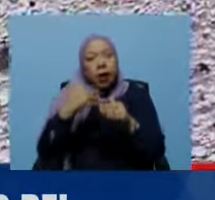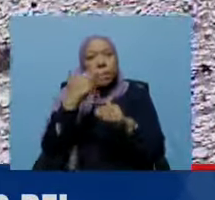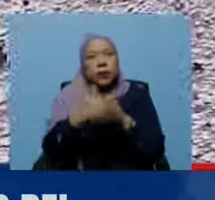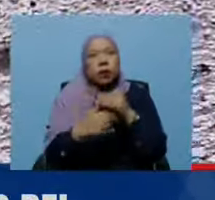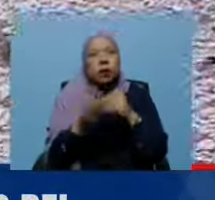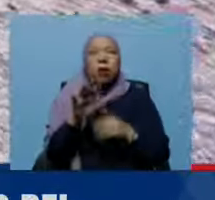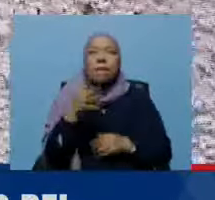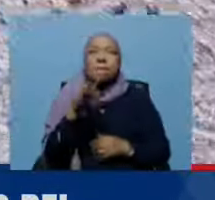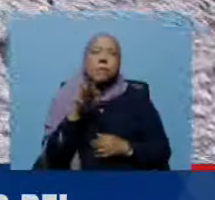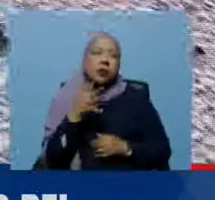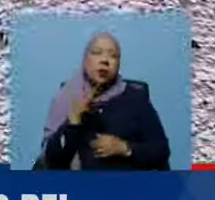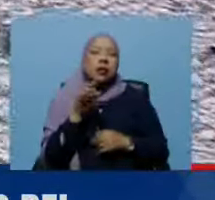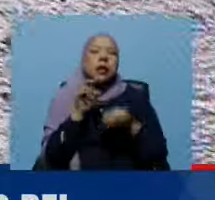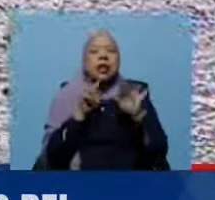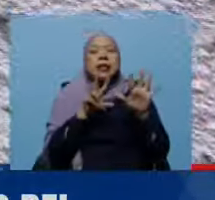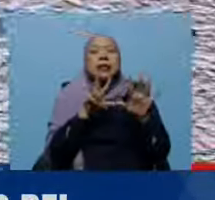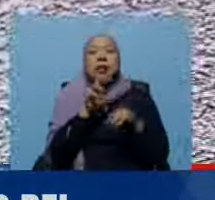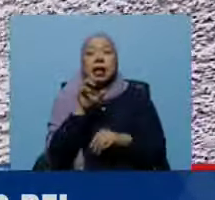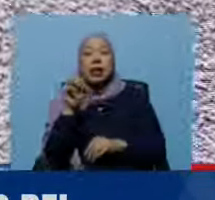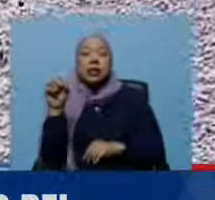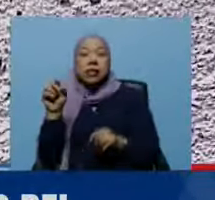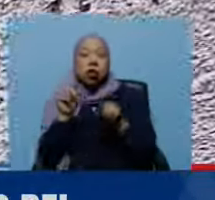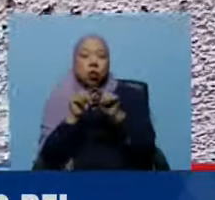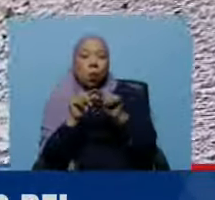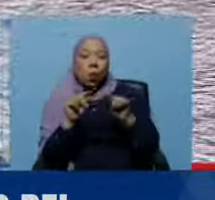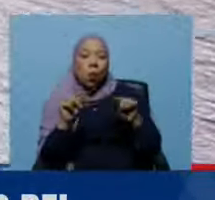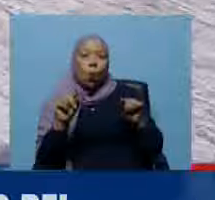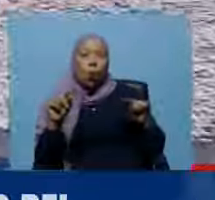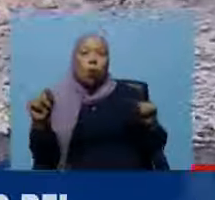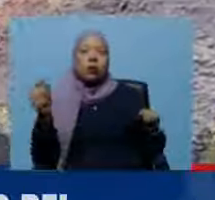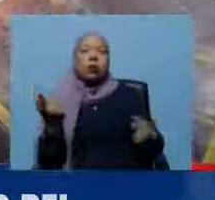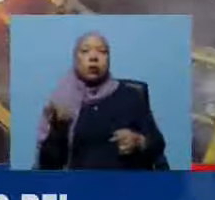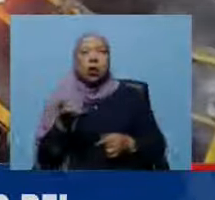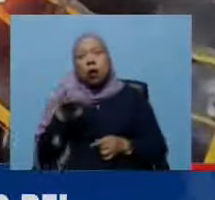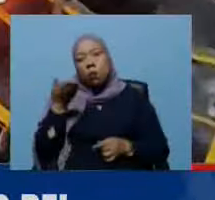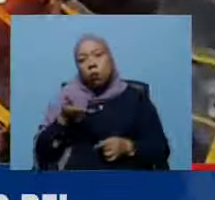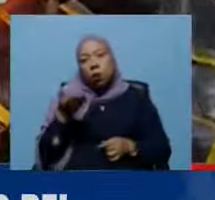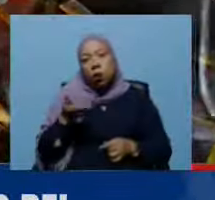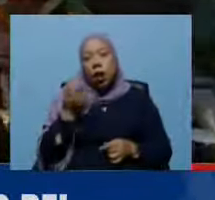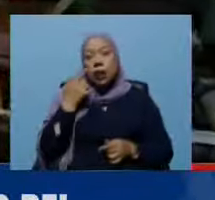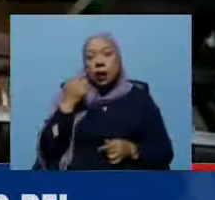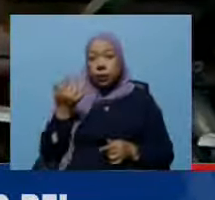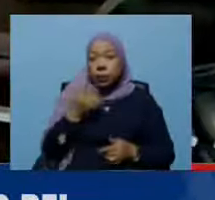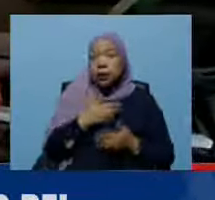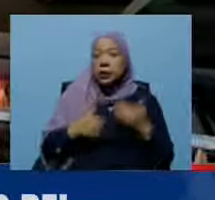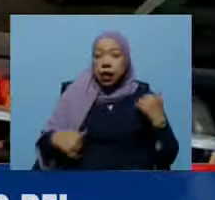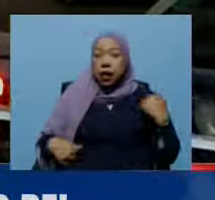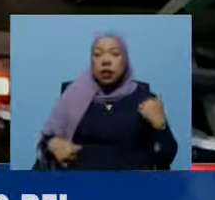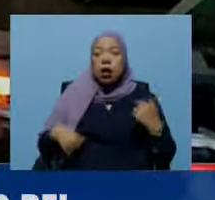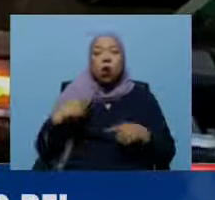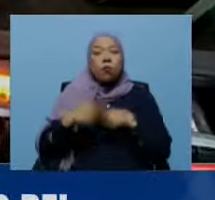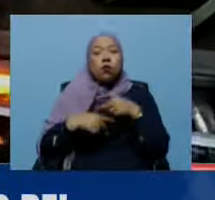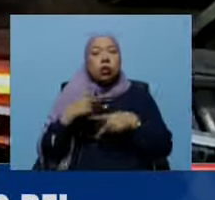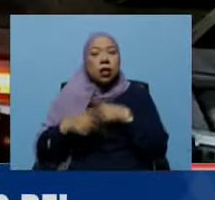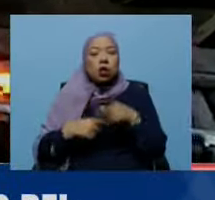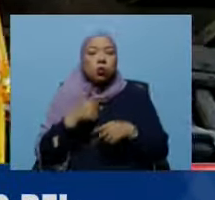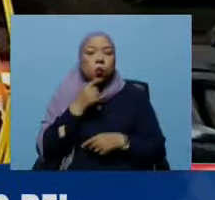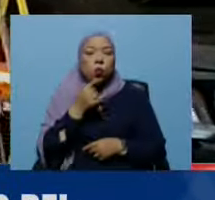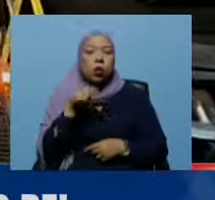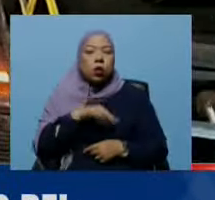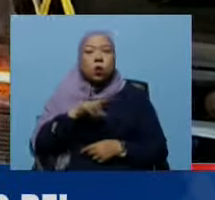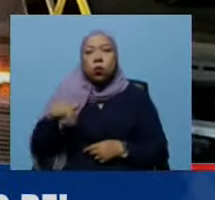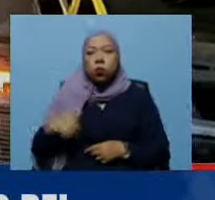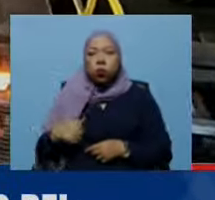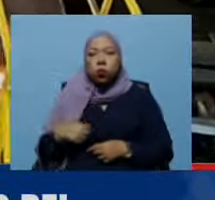sacan aproximadamente 700 metros. Lo importante, presidente, es que en este proceso productivo no